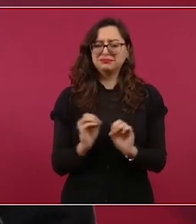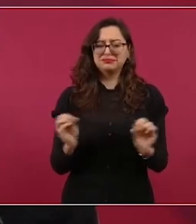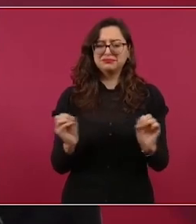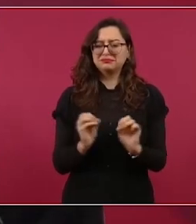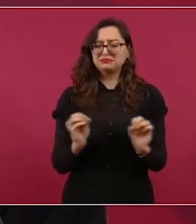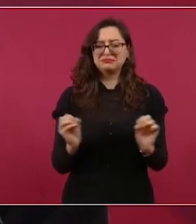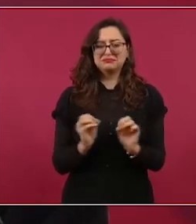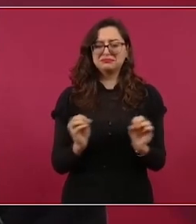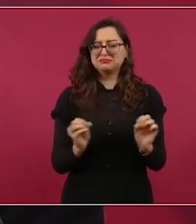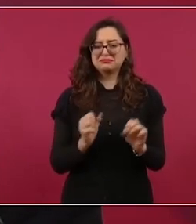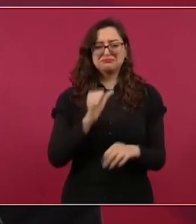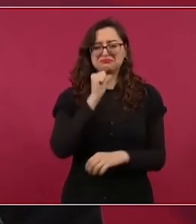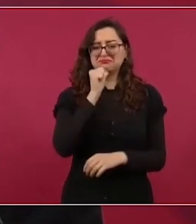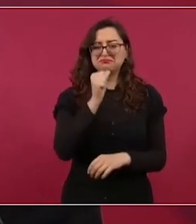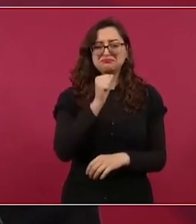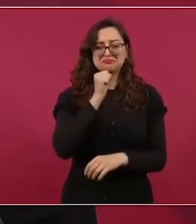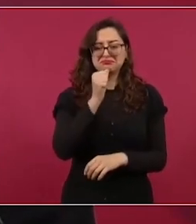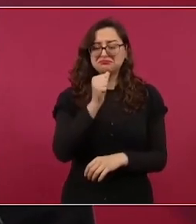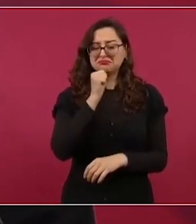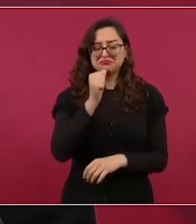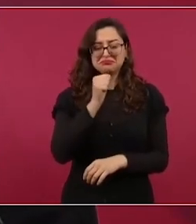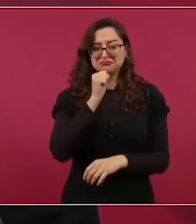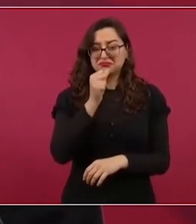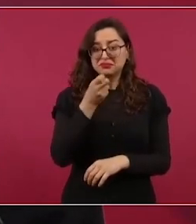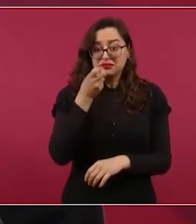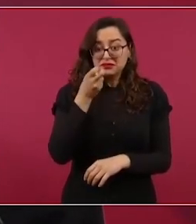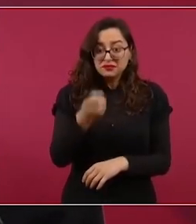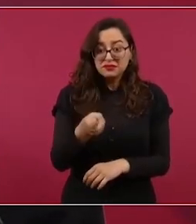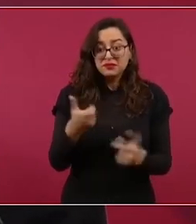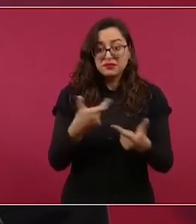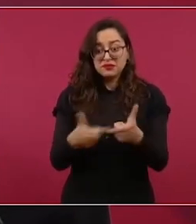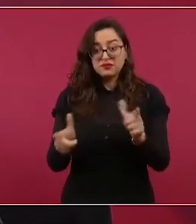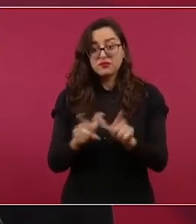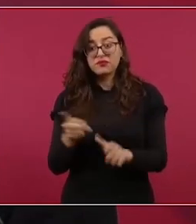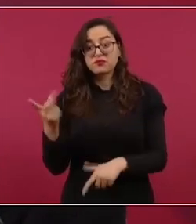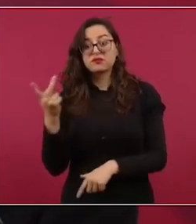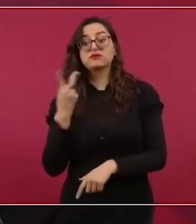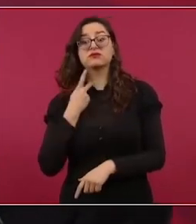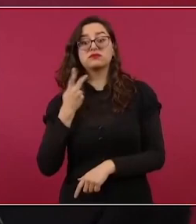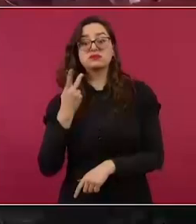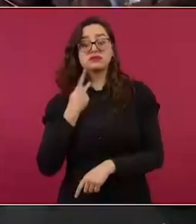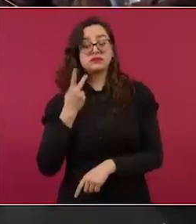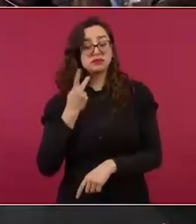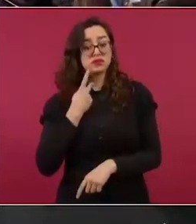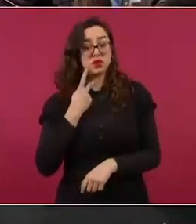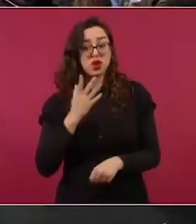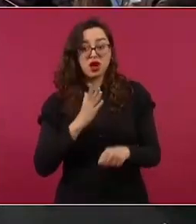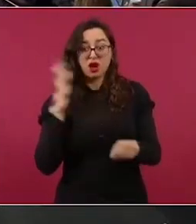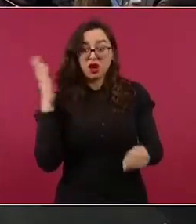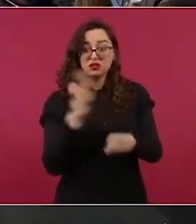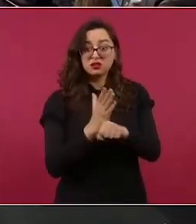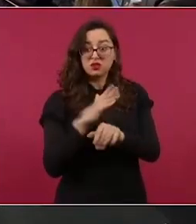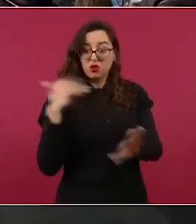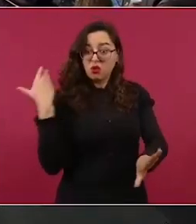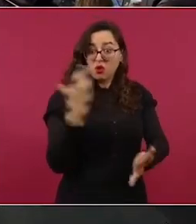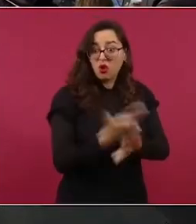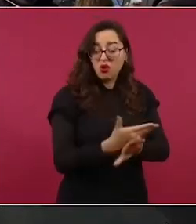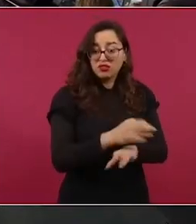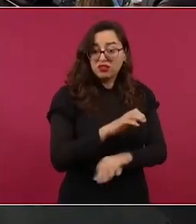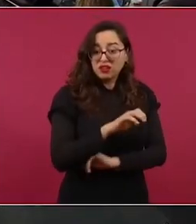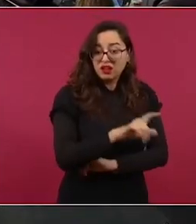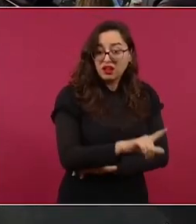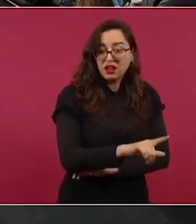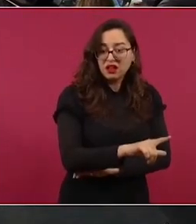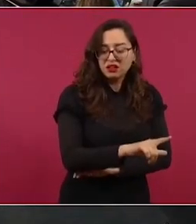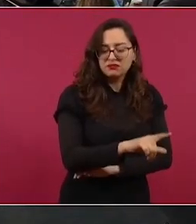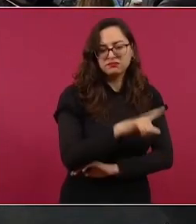de un partido decida sobre el comportamiento de un militante, de